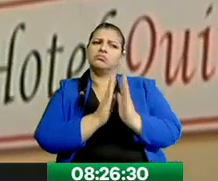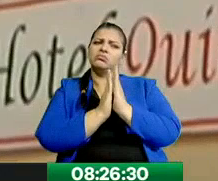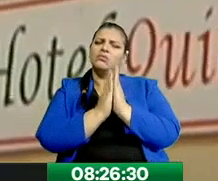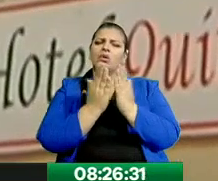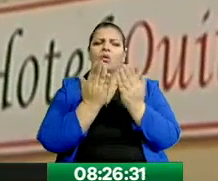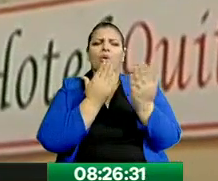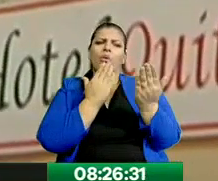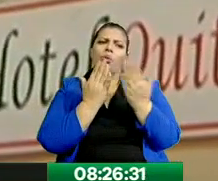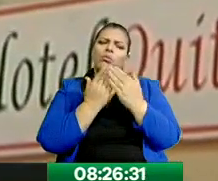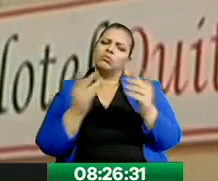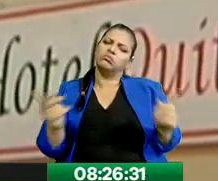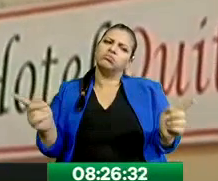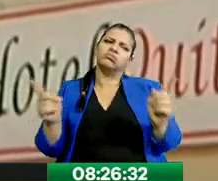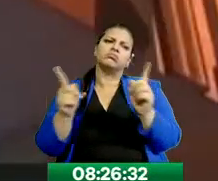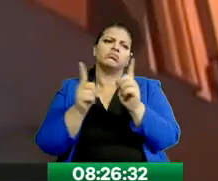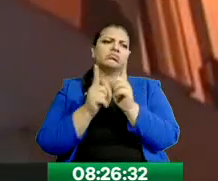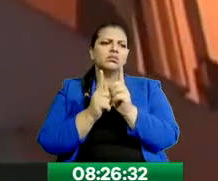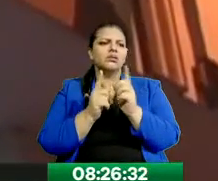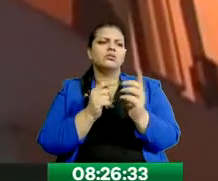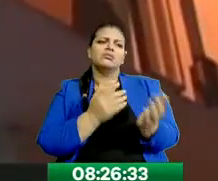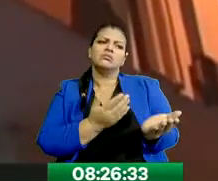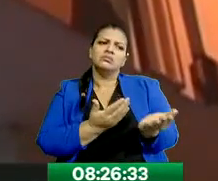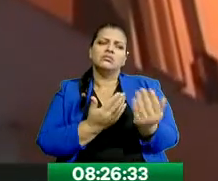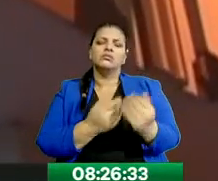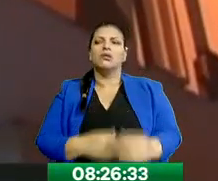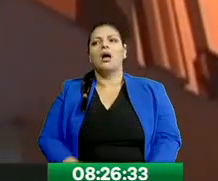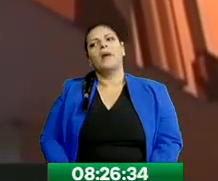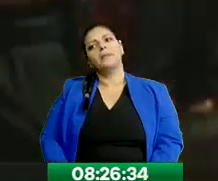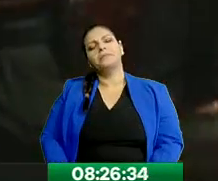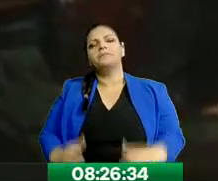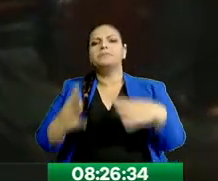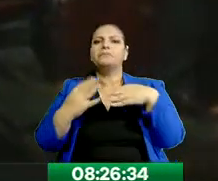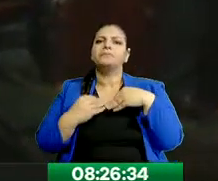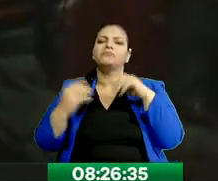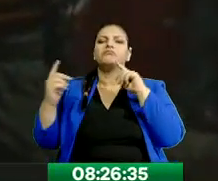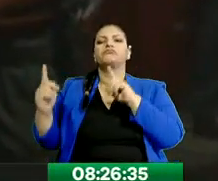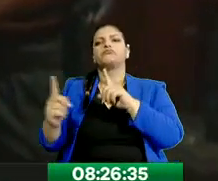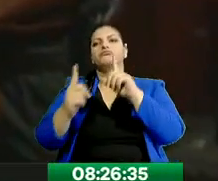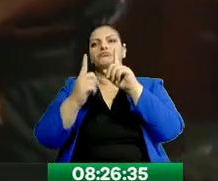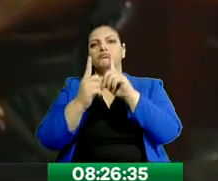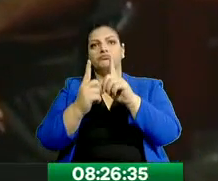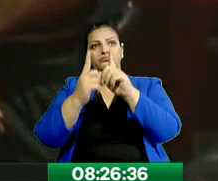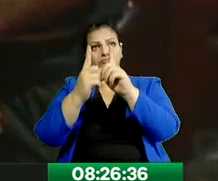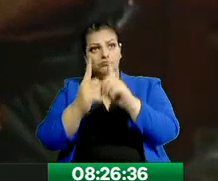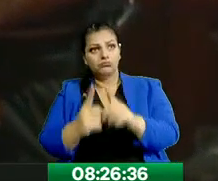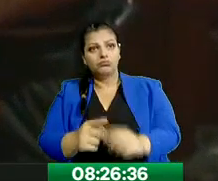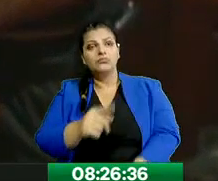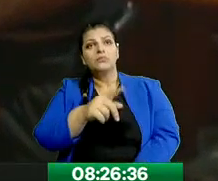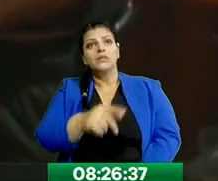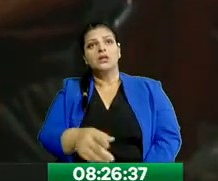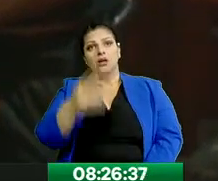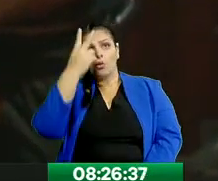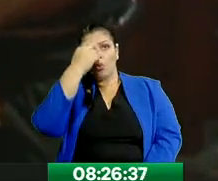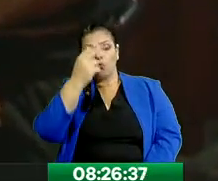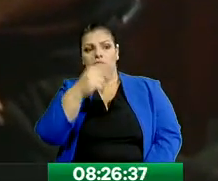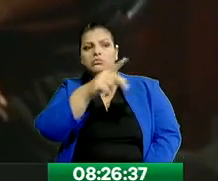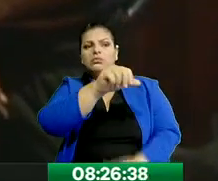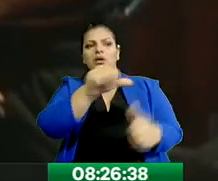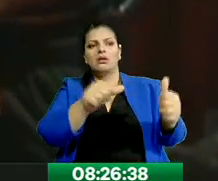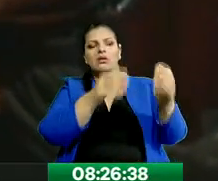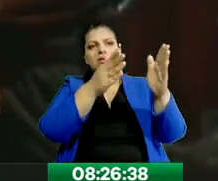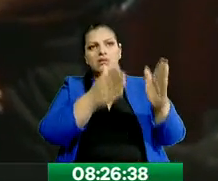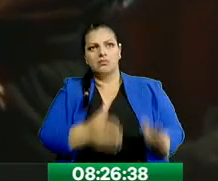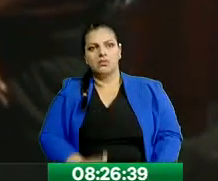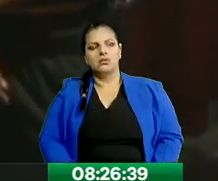desocupen. Por ese motivo, el administrador mandó a tocar la puerta. Paradójicamente, no lo hizo antes cuando escuchó los gritos